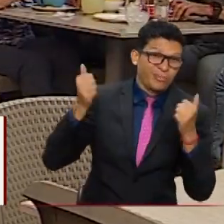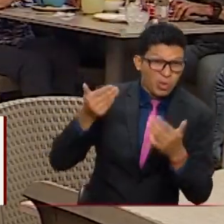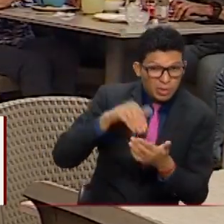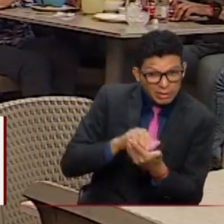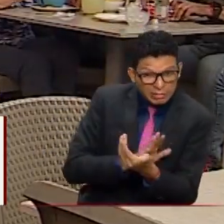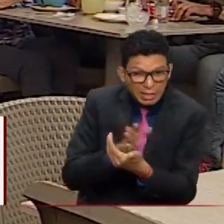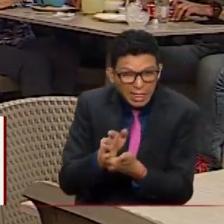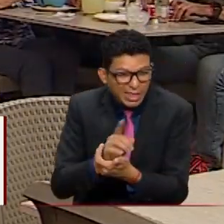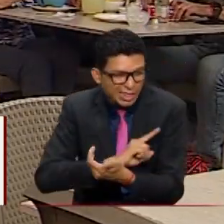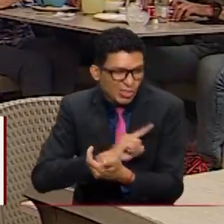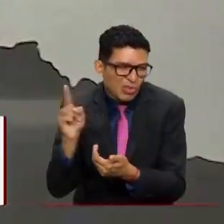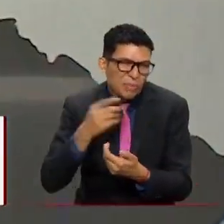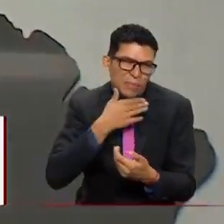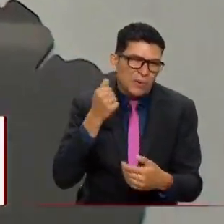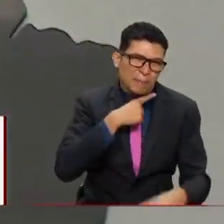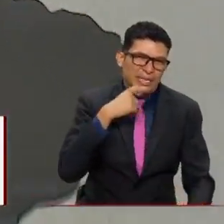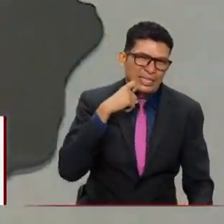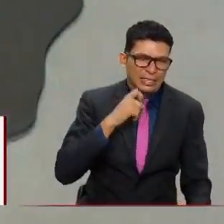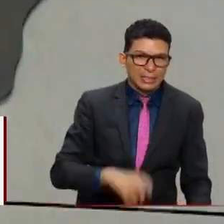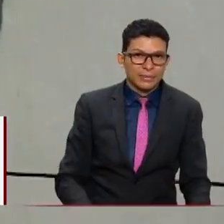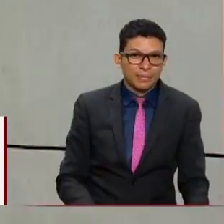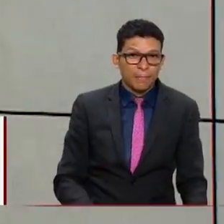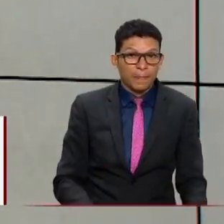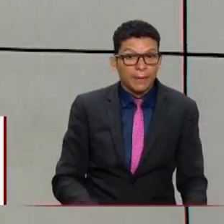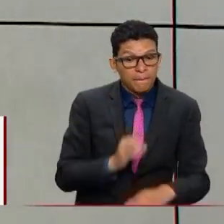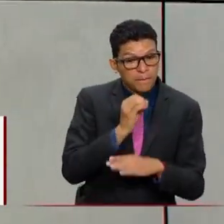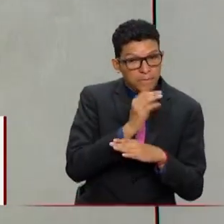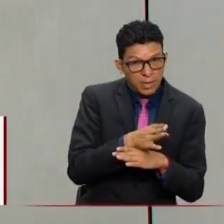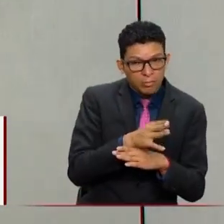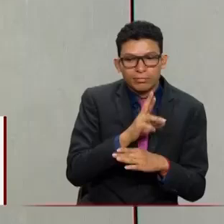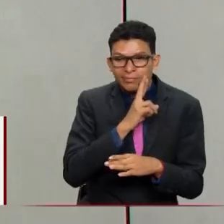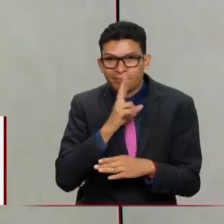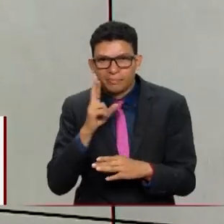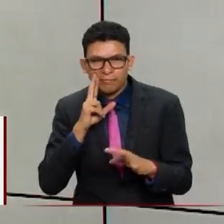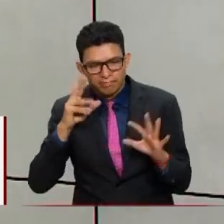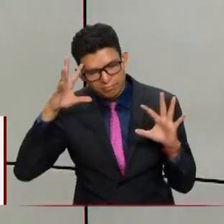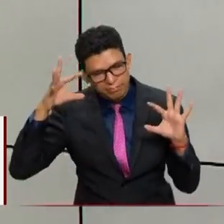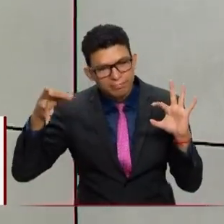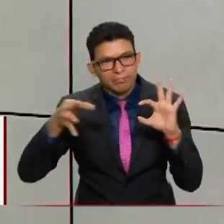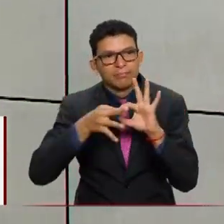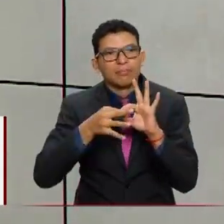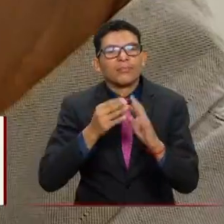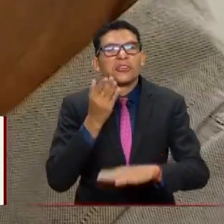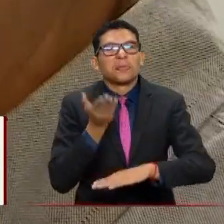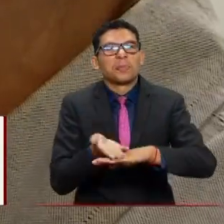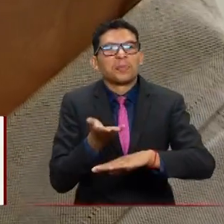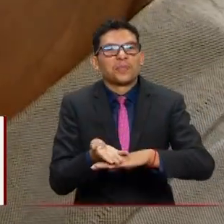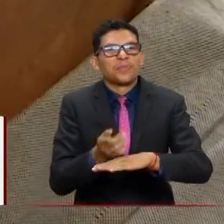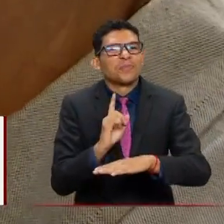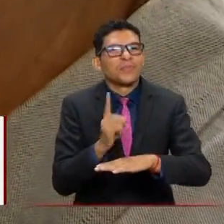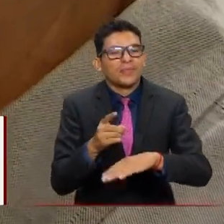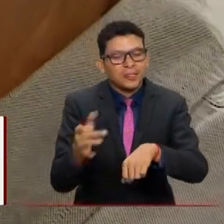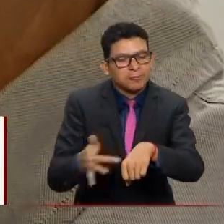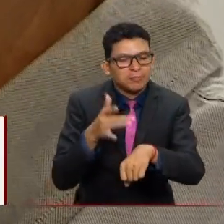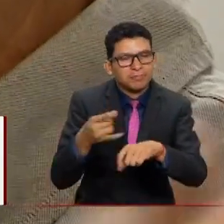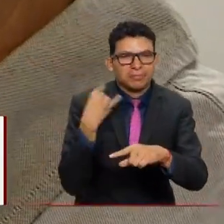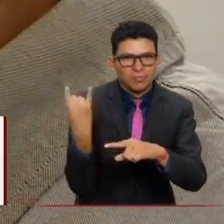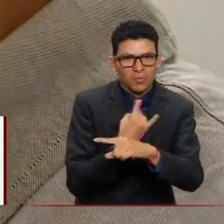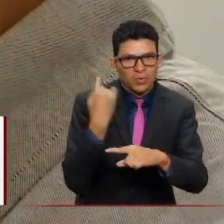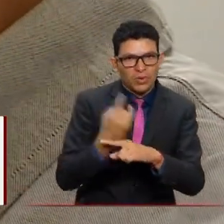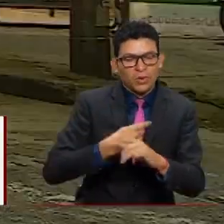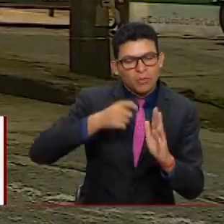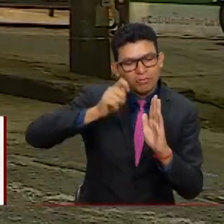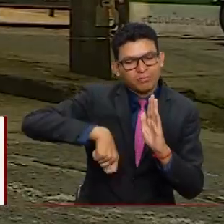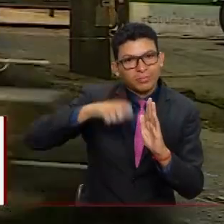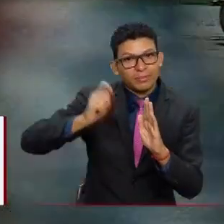volver al establecimiento. La banca y el sector gastronómico se unieron para impulsar una propuesta que pretende incentivar el uso de la tarjeta